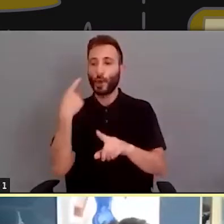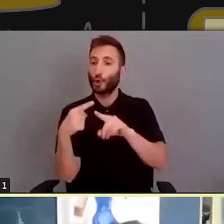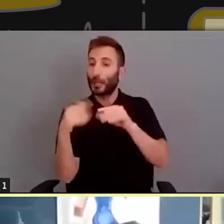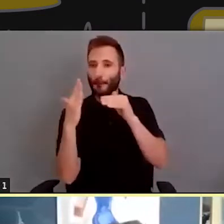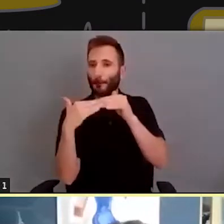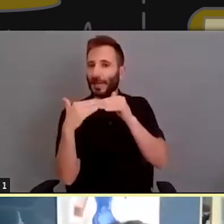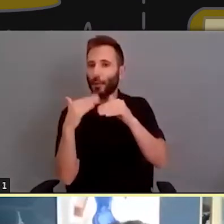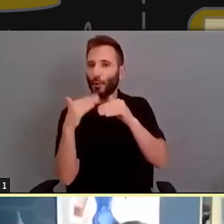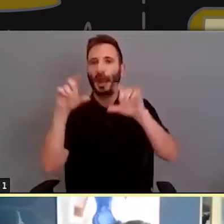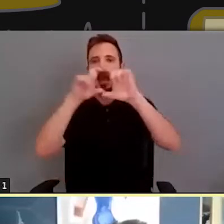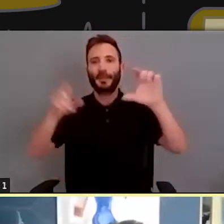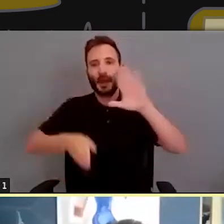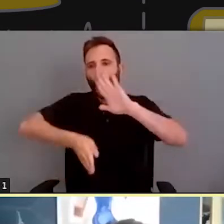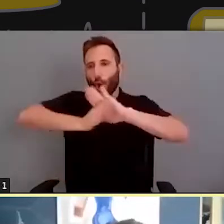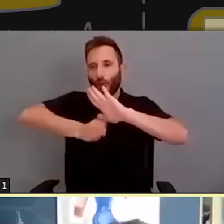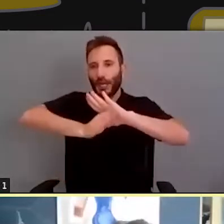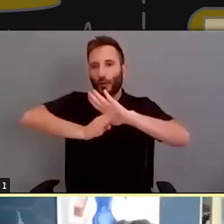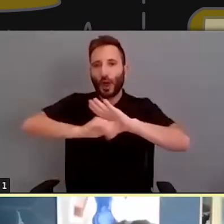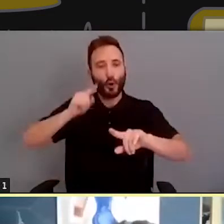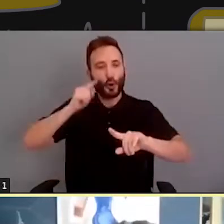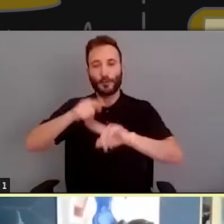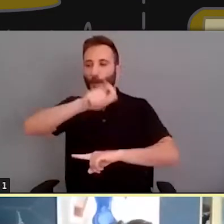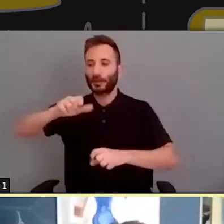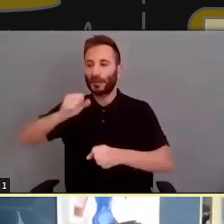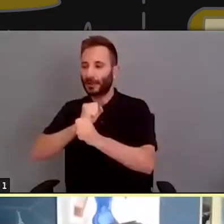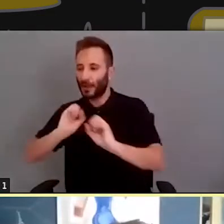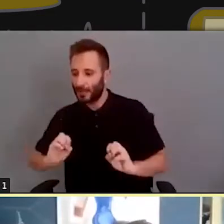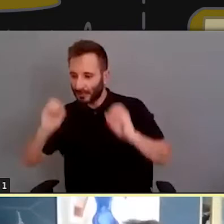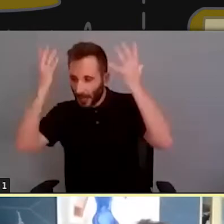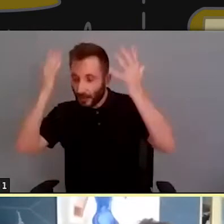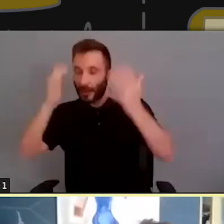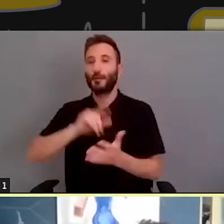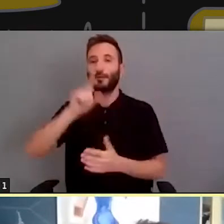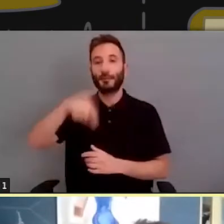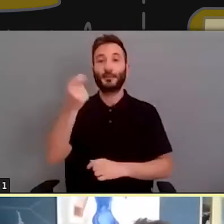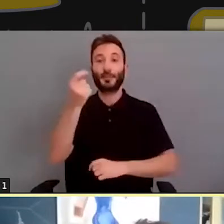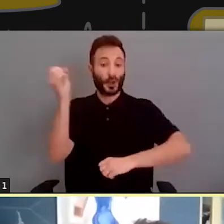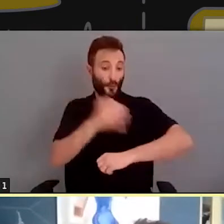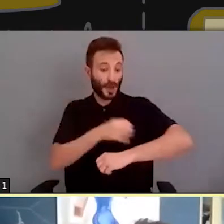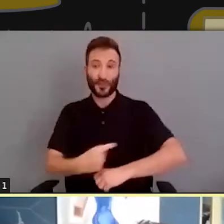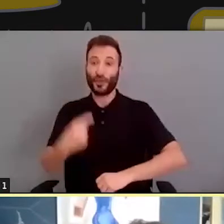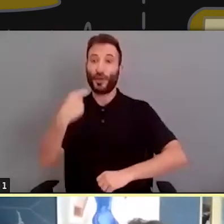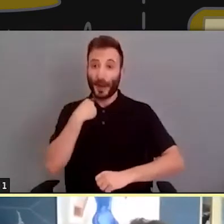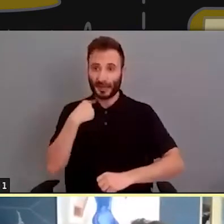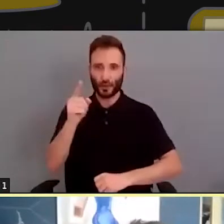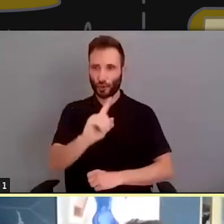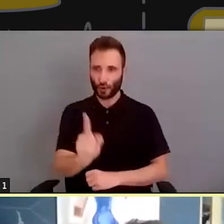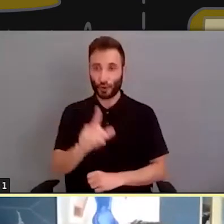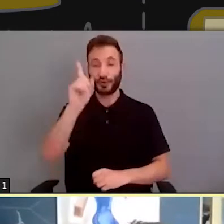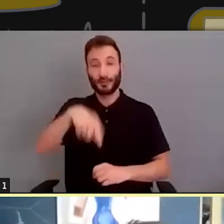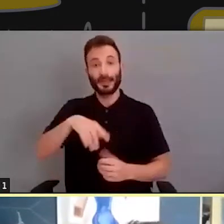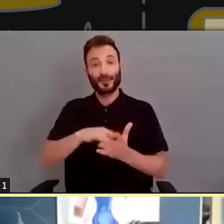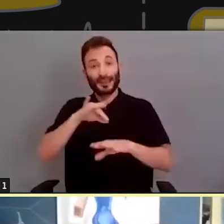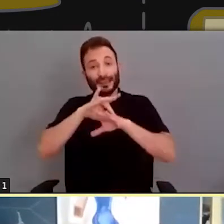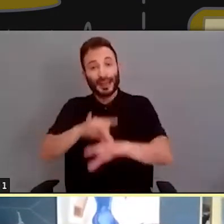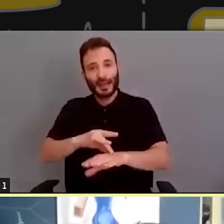su negocio a flote, para salvar sus trabajadores, para no perder beneficios. Así que tenemos que apretar con la agenda social